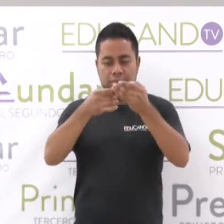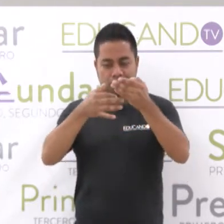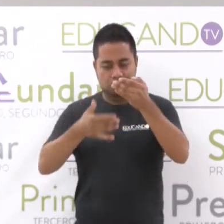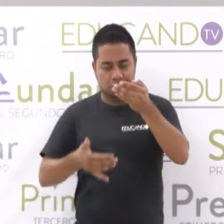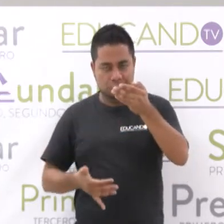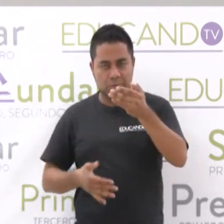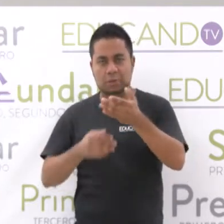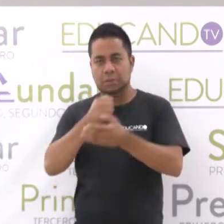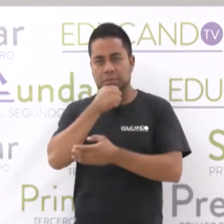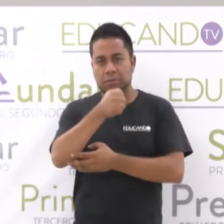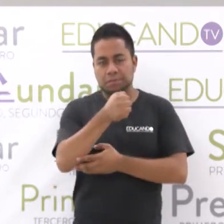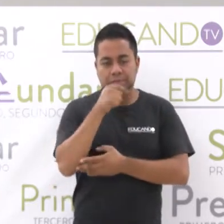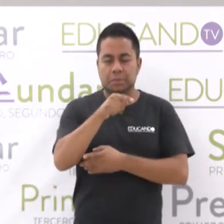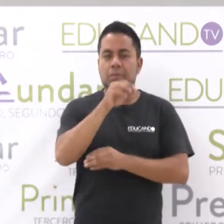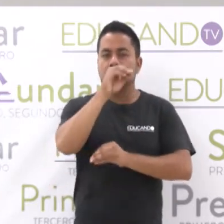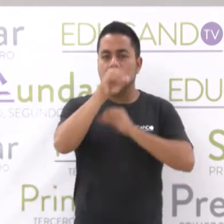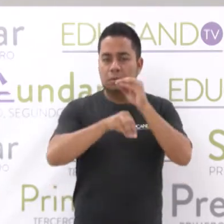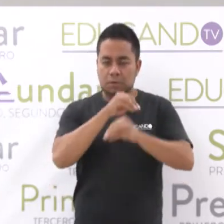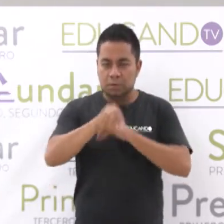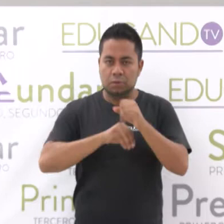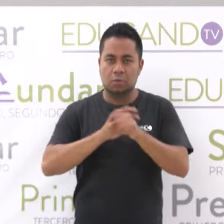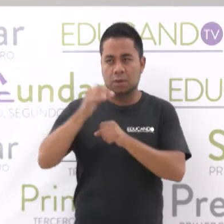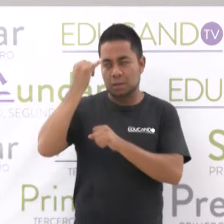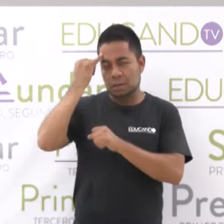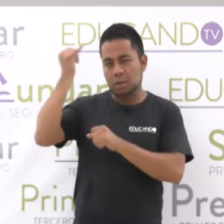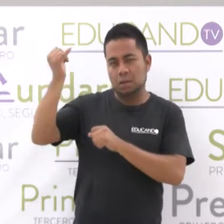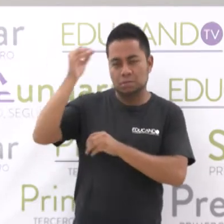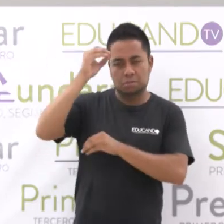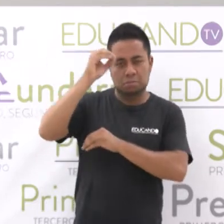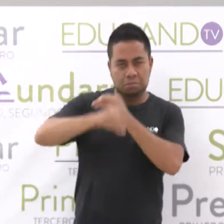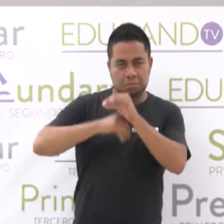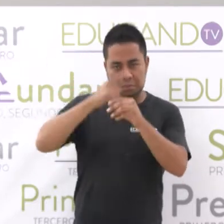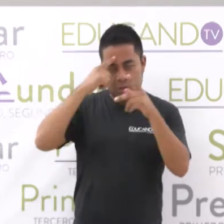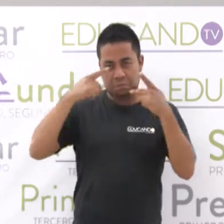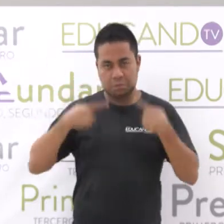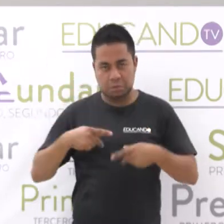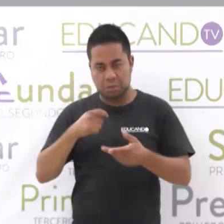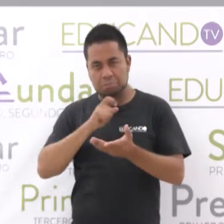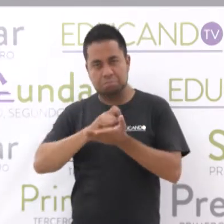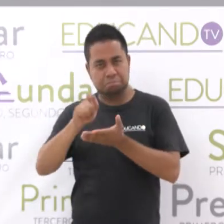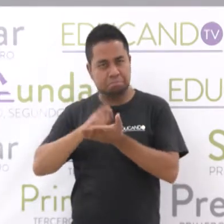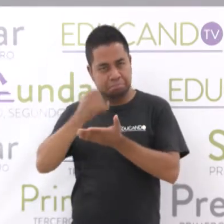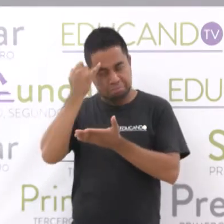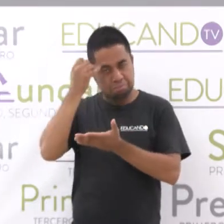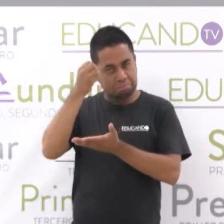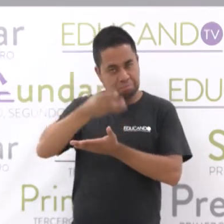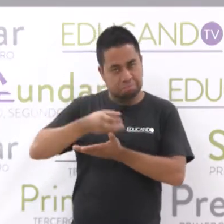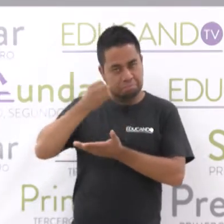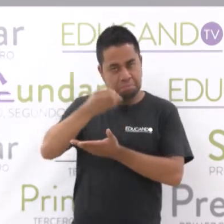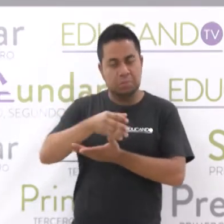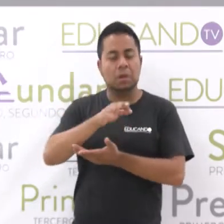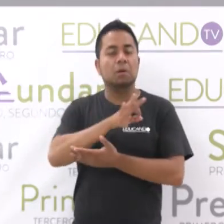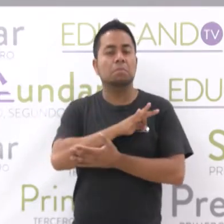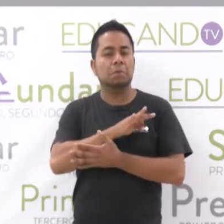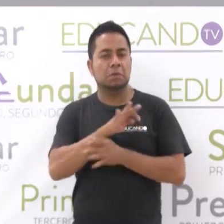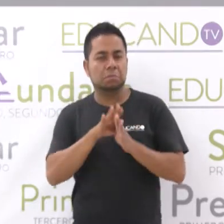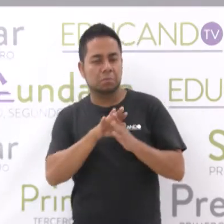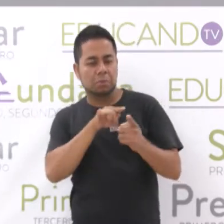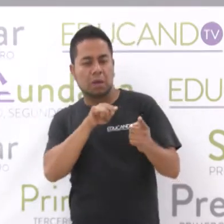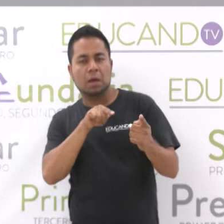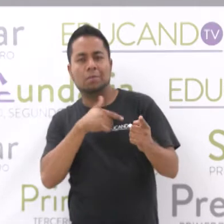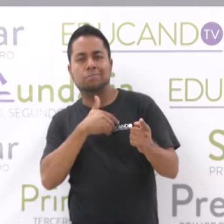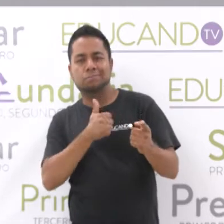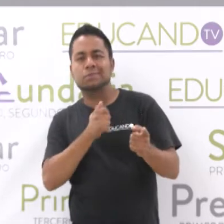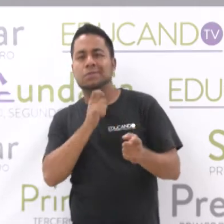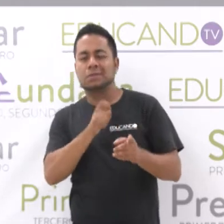reportaje. Ahí es donde se desarrollan las ideas del escritor y donde podemos inferir cuál es